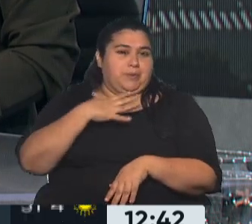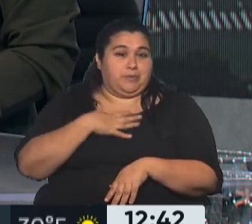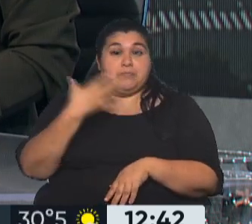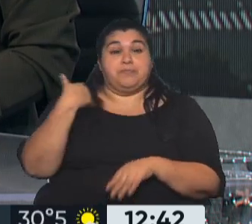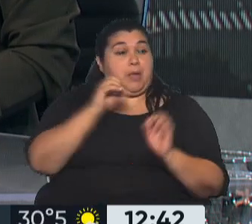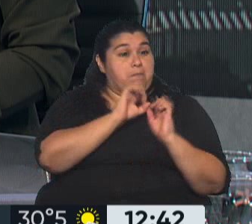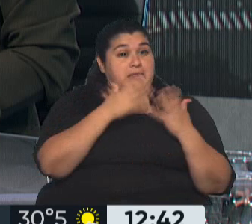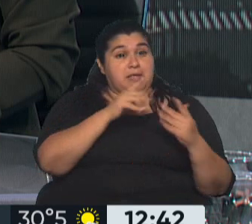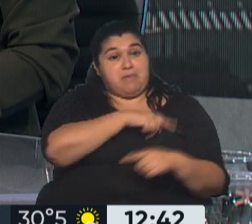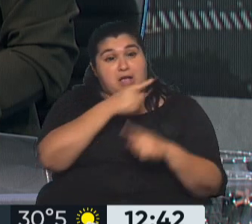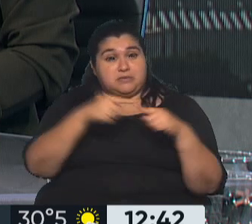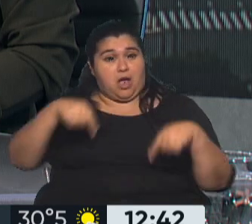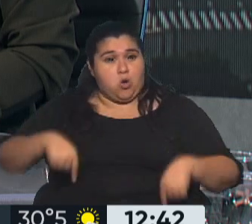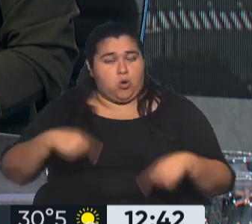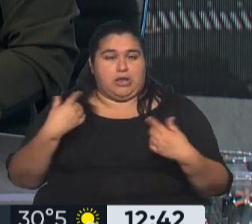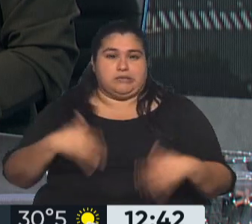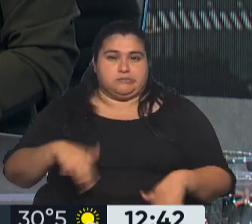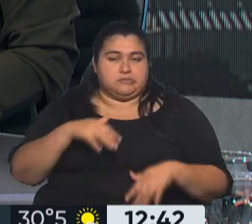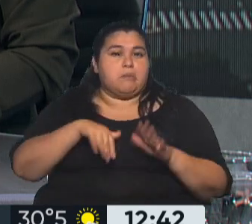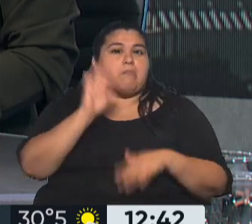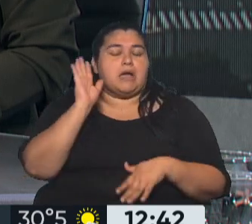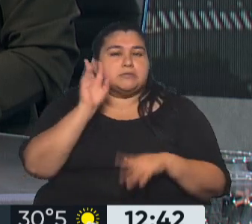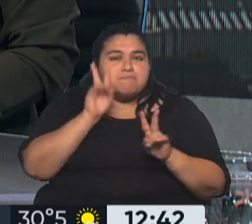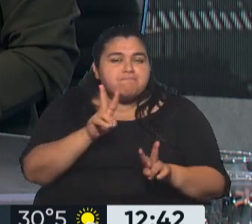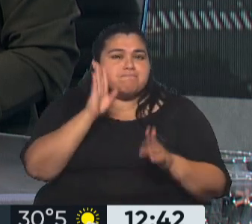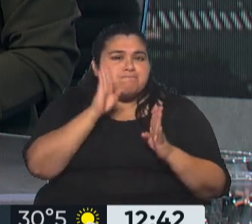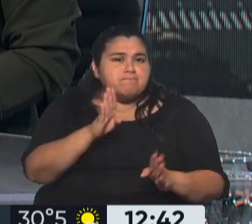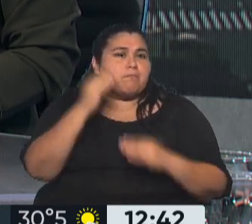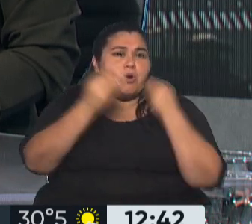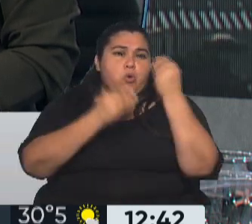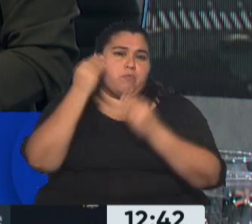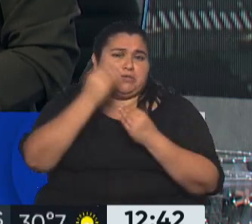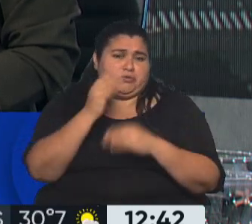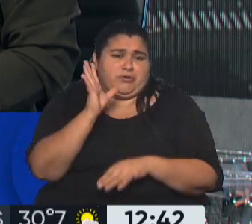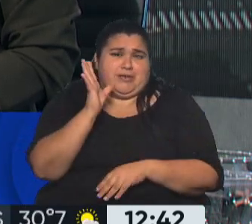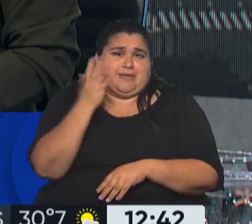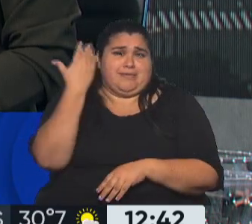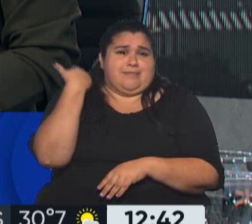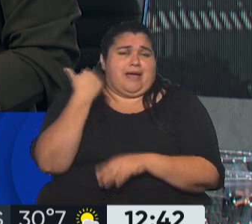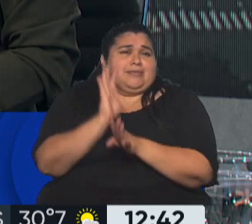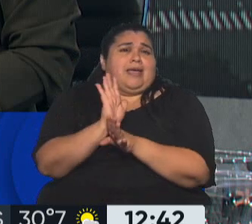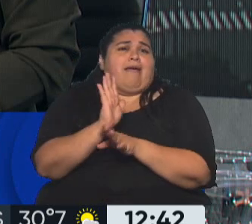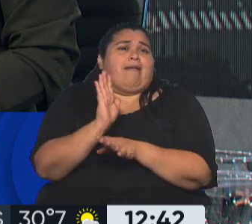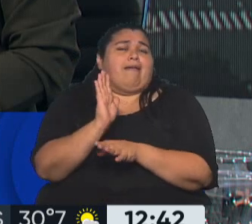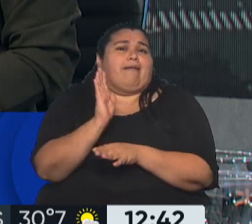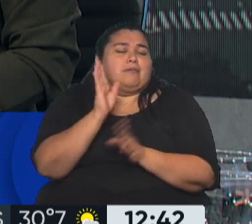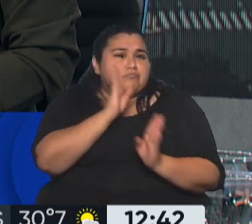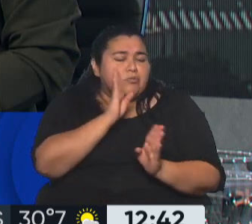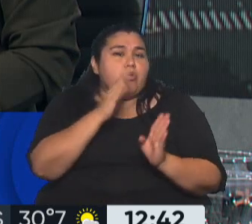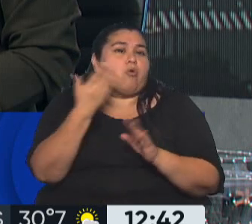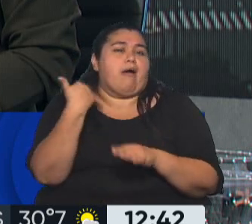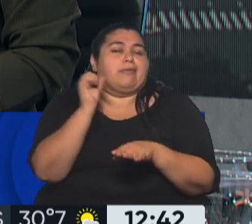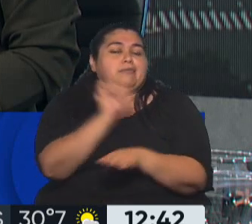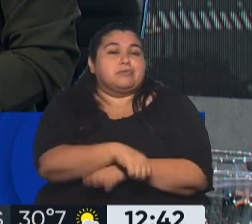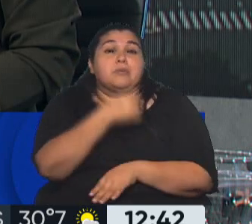para acá se pusieron ahí al tope de las preocupaciones que en realidad nunca debieron de no estar, ¿no? Porque la gripe, una gripe mal curada